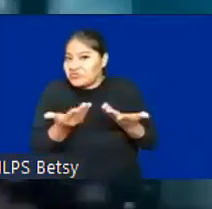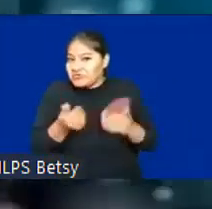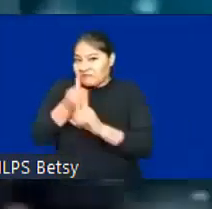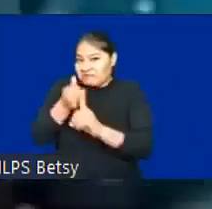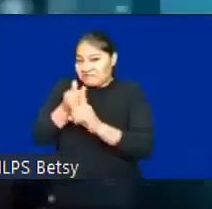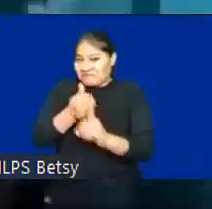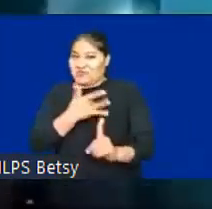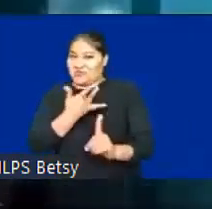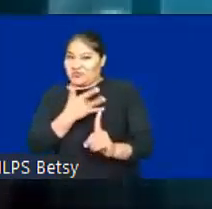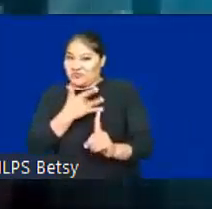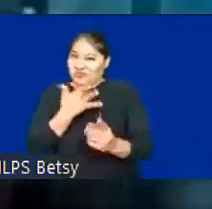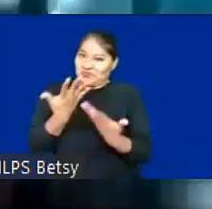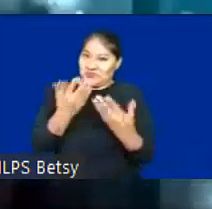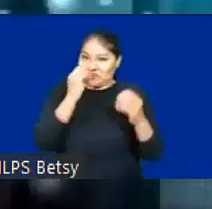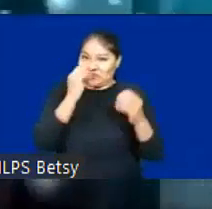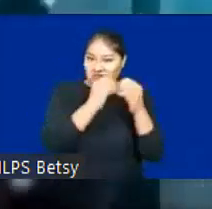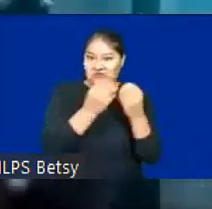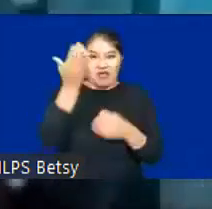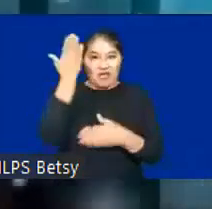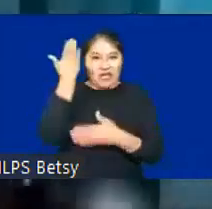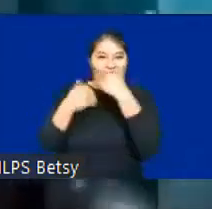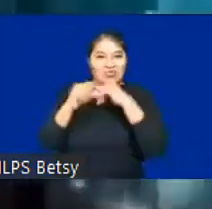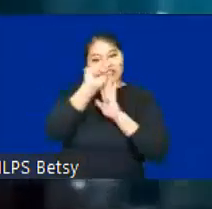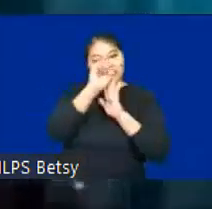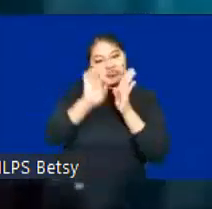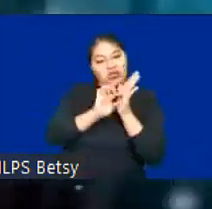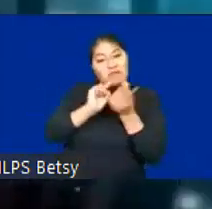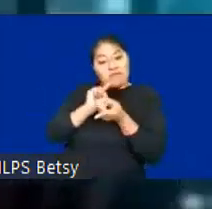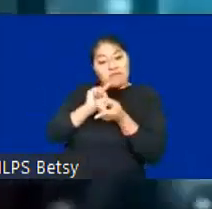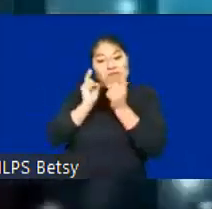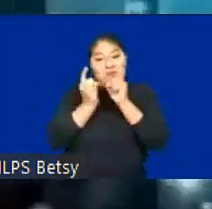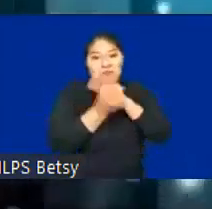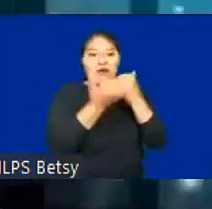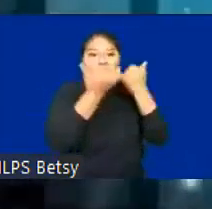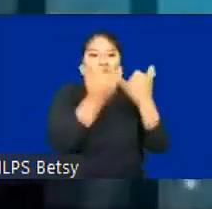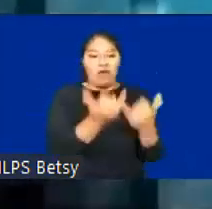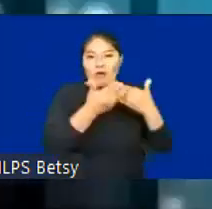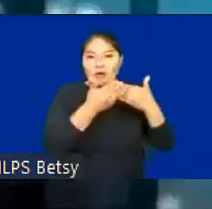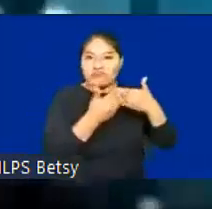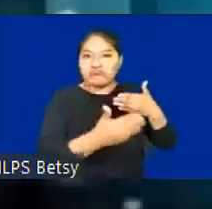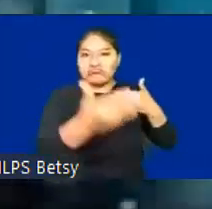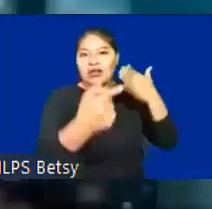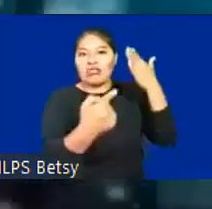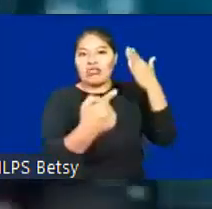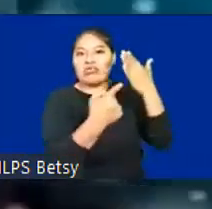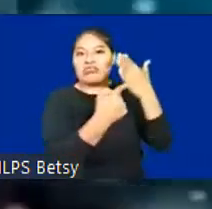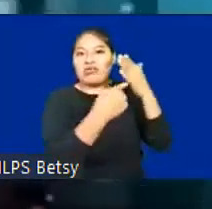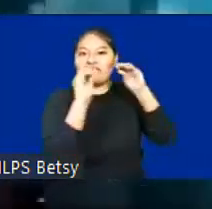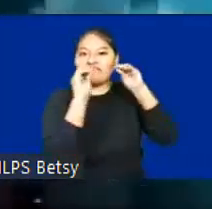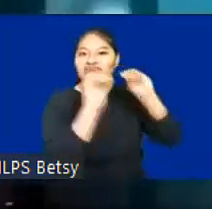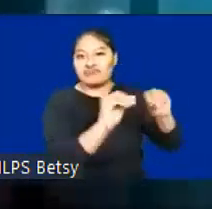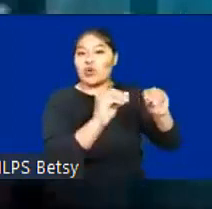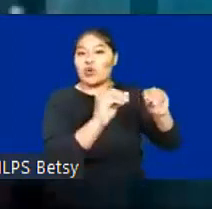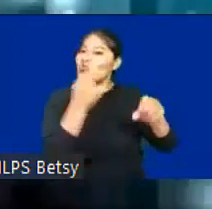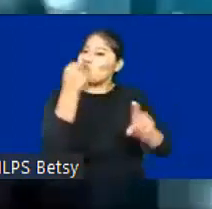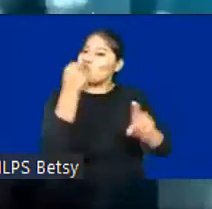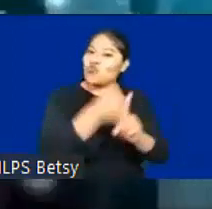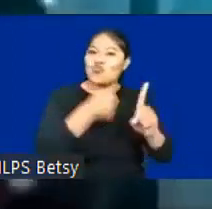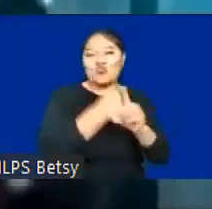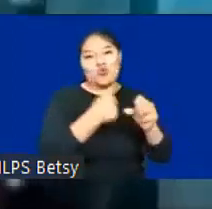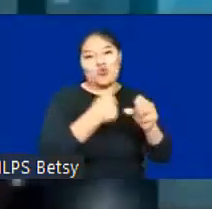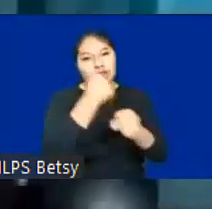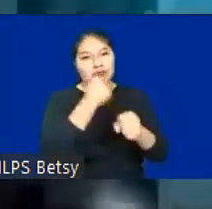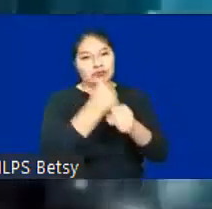elaboración y la implementación del plan de gobierno digital de la SUNAT. Seguimos trabajando en ello, el comité está muy comprometido con